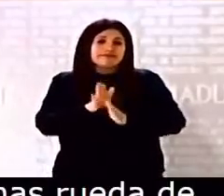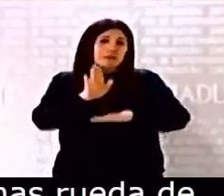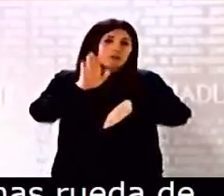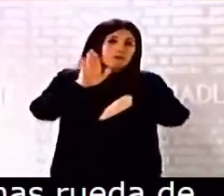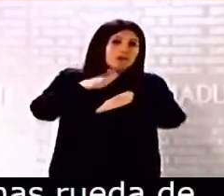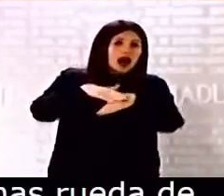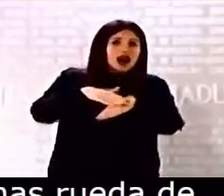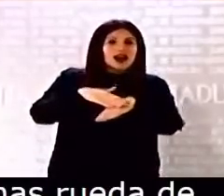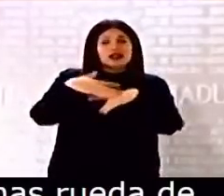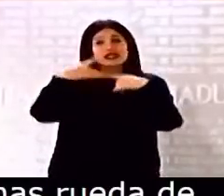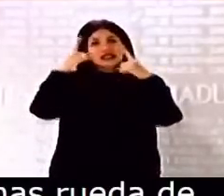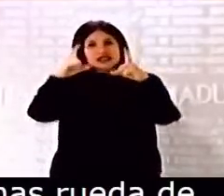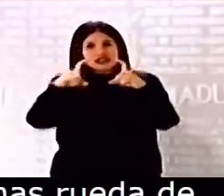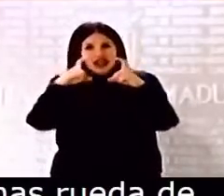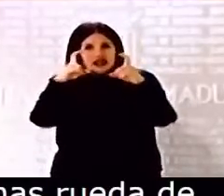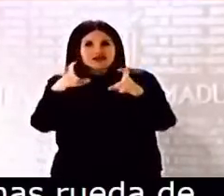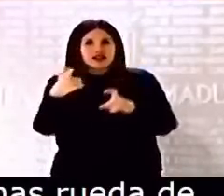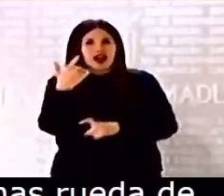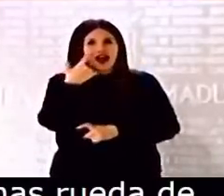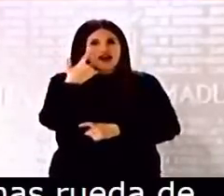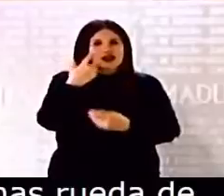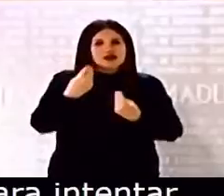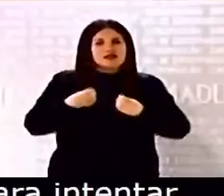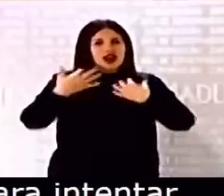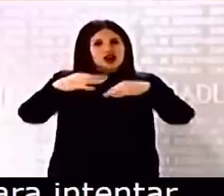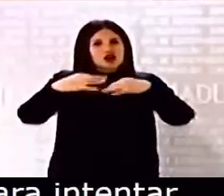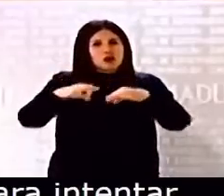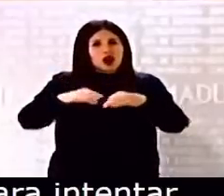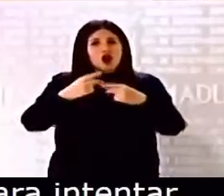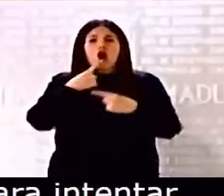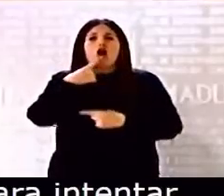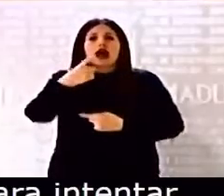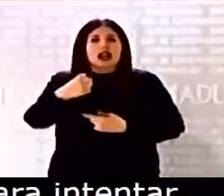para intentar tener una vida lo más normal posible.